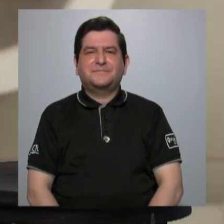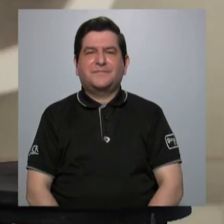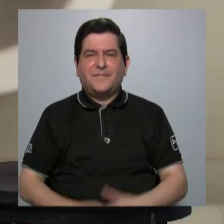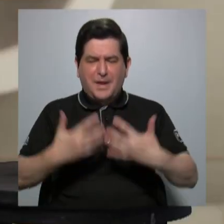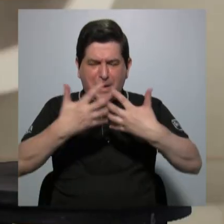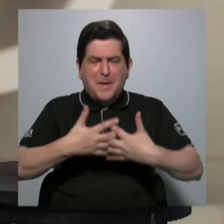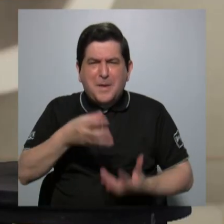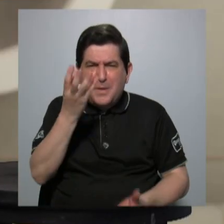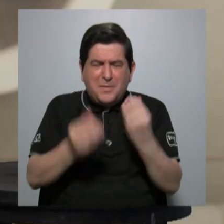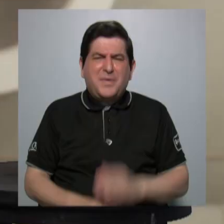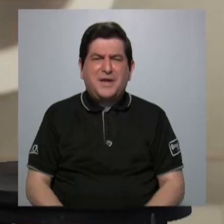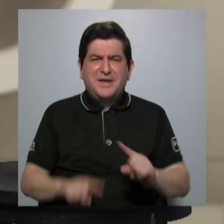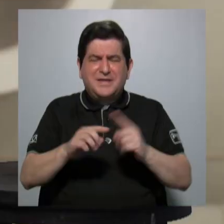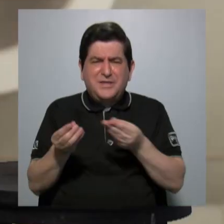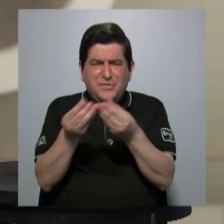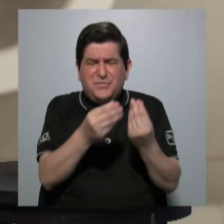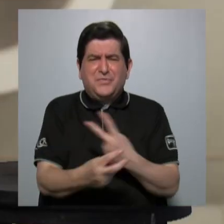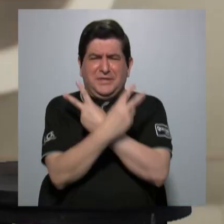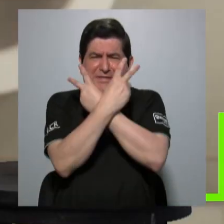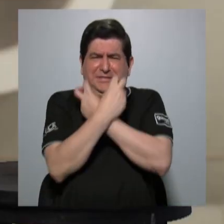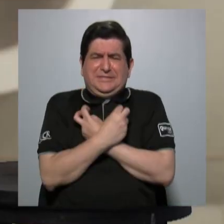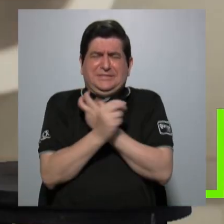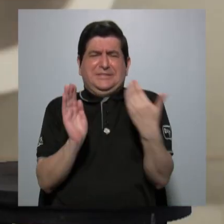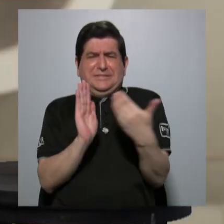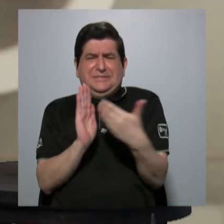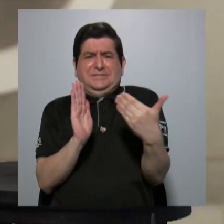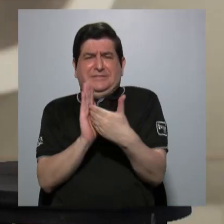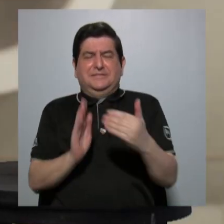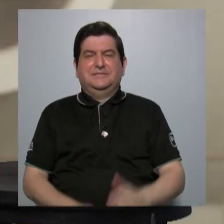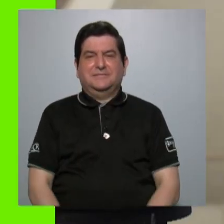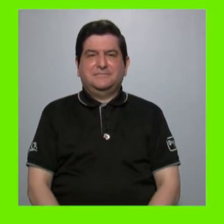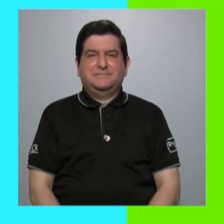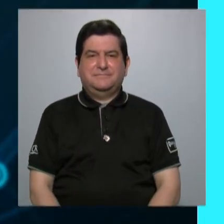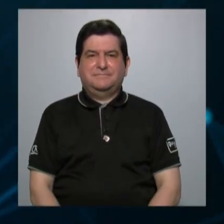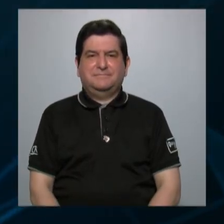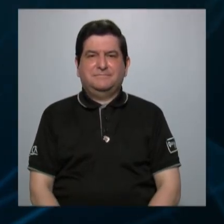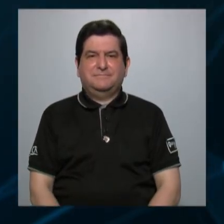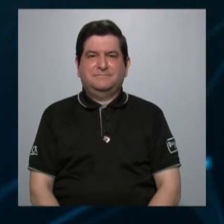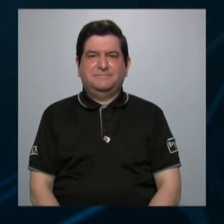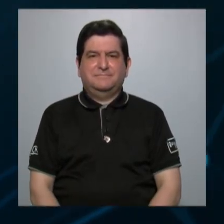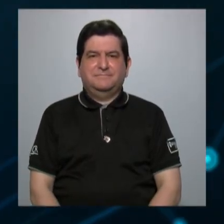Además, el incinerador genera dioxinas y furanos que son dañinos,